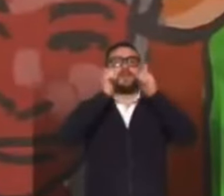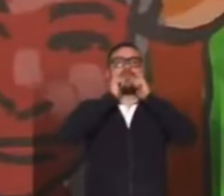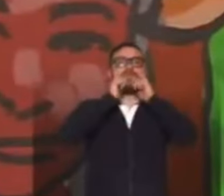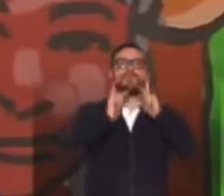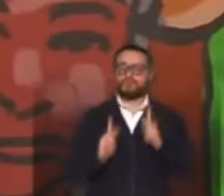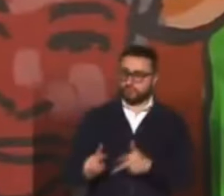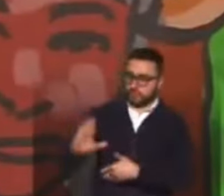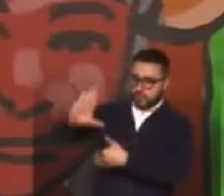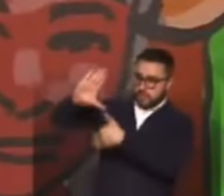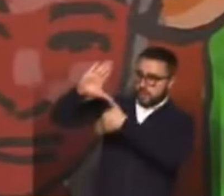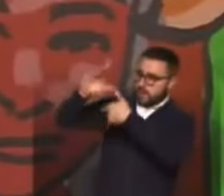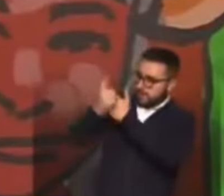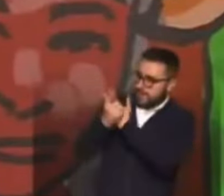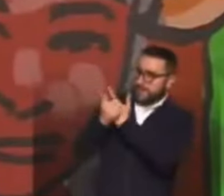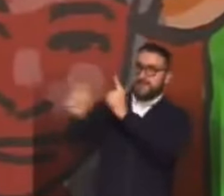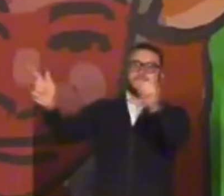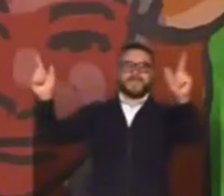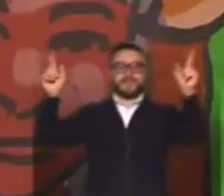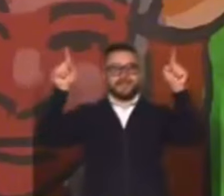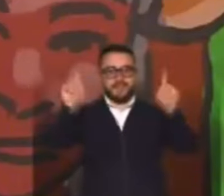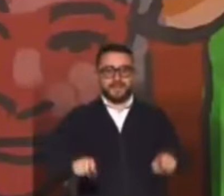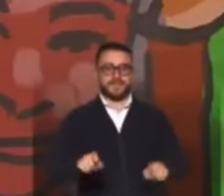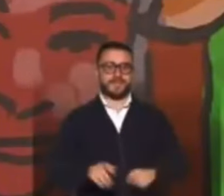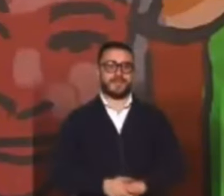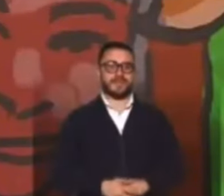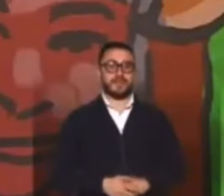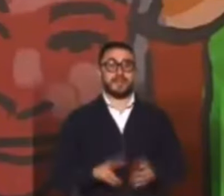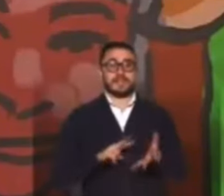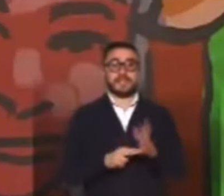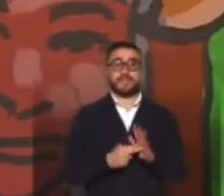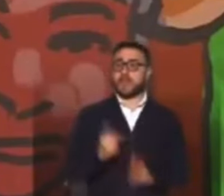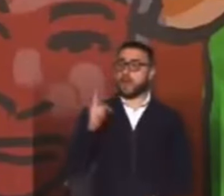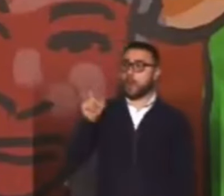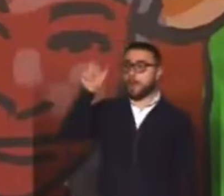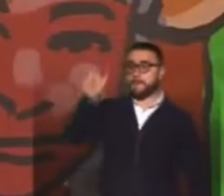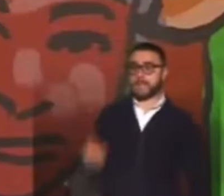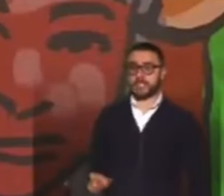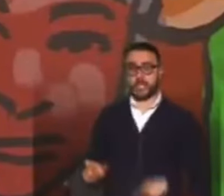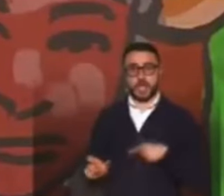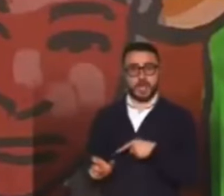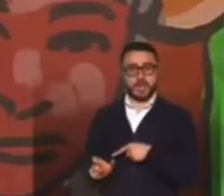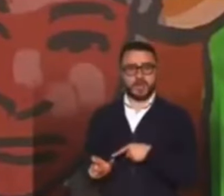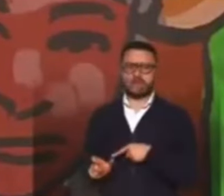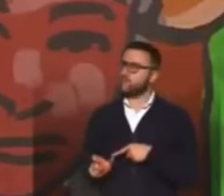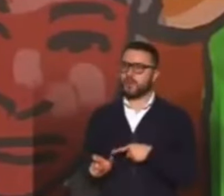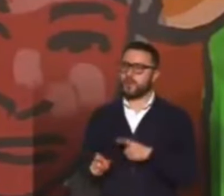americana. Así que no se trata de personas,